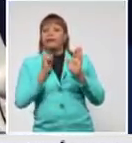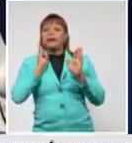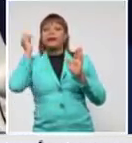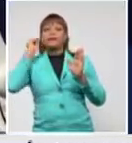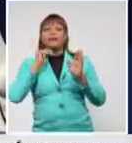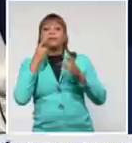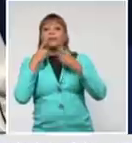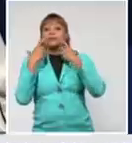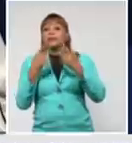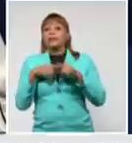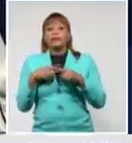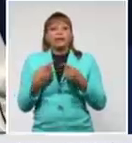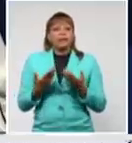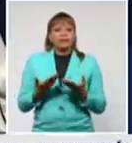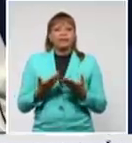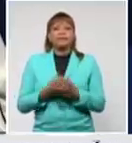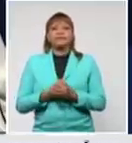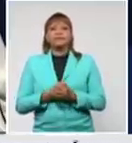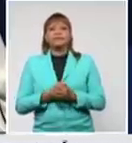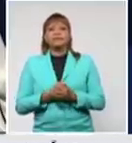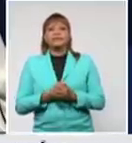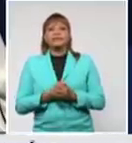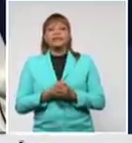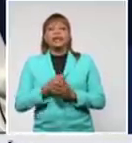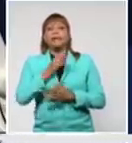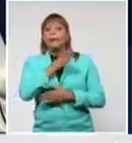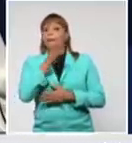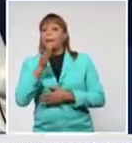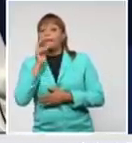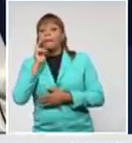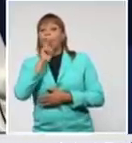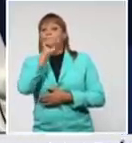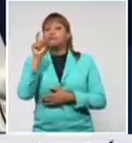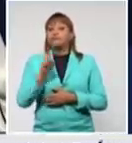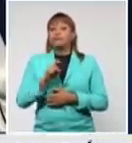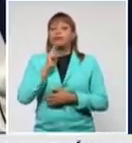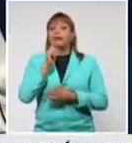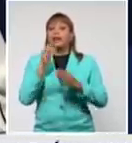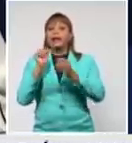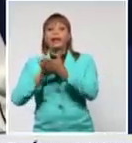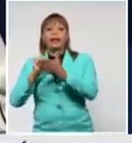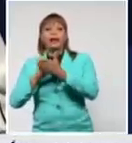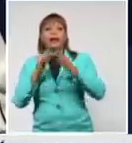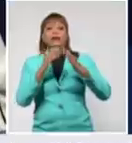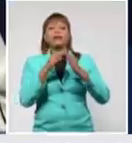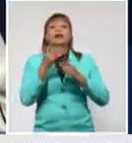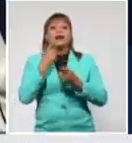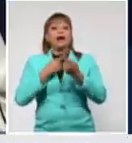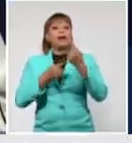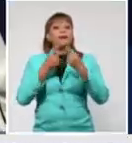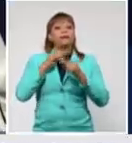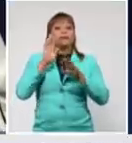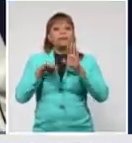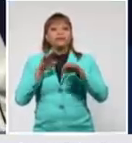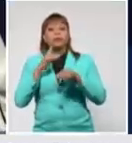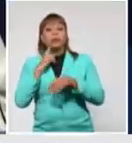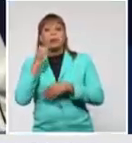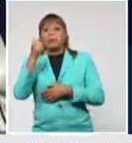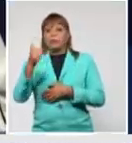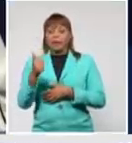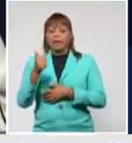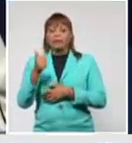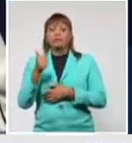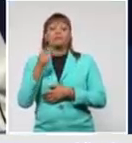es el pesquisaje de esto, incluso en personas que no tienen nada, y nos los